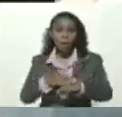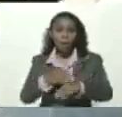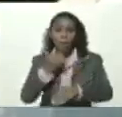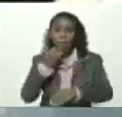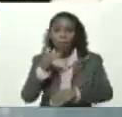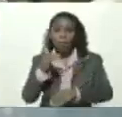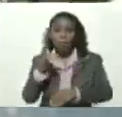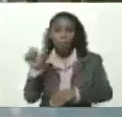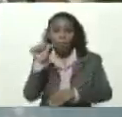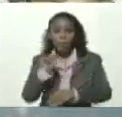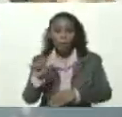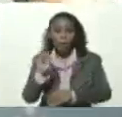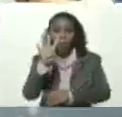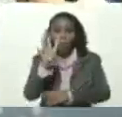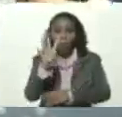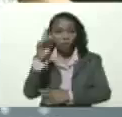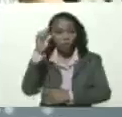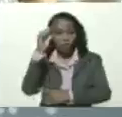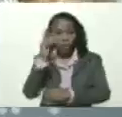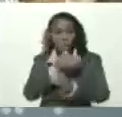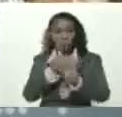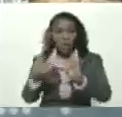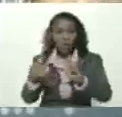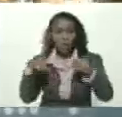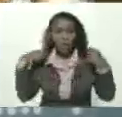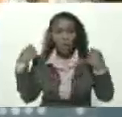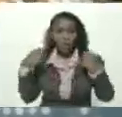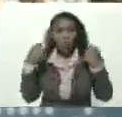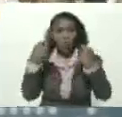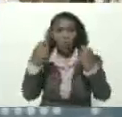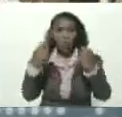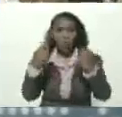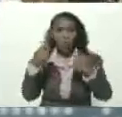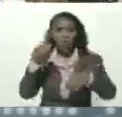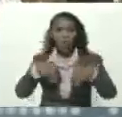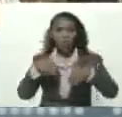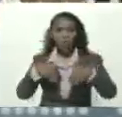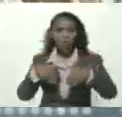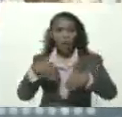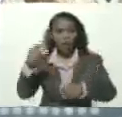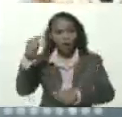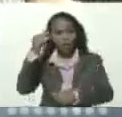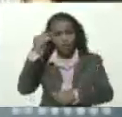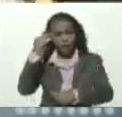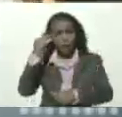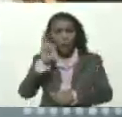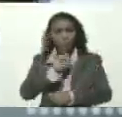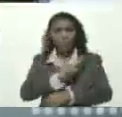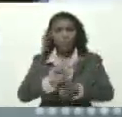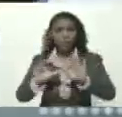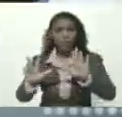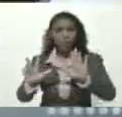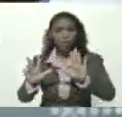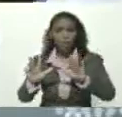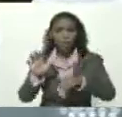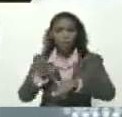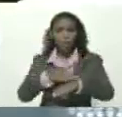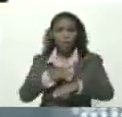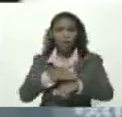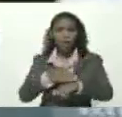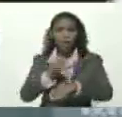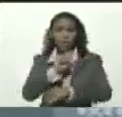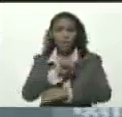viene. 4 días y medio de campaña electoral. El día 18, jueves